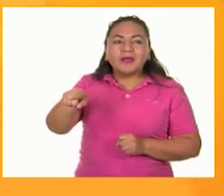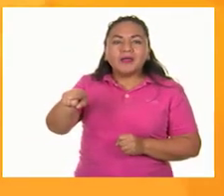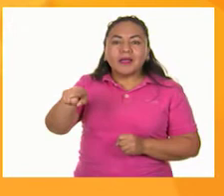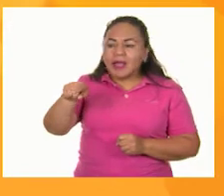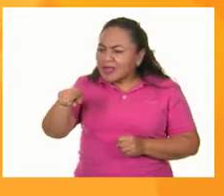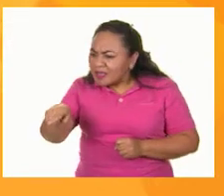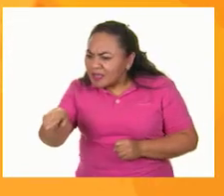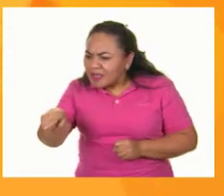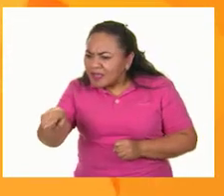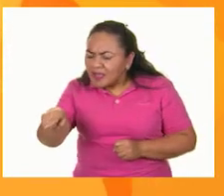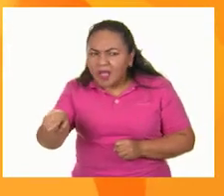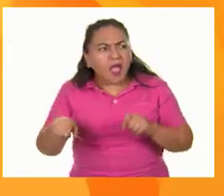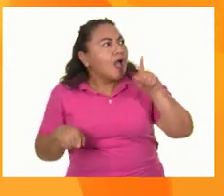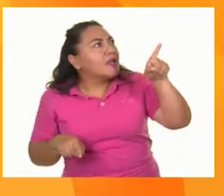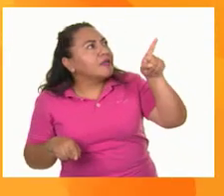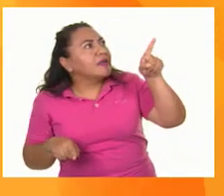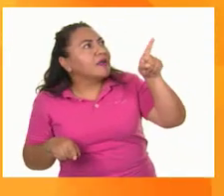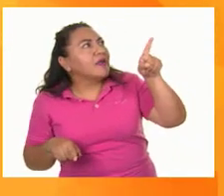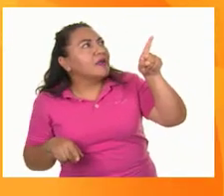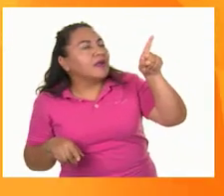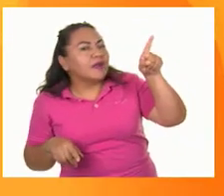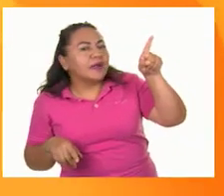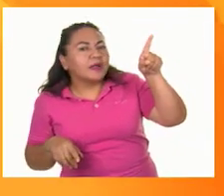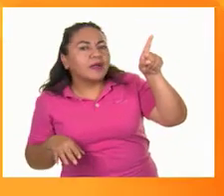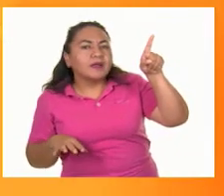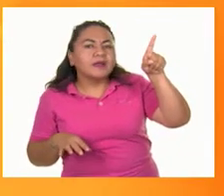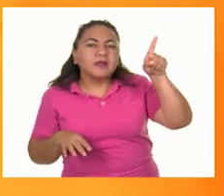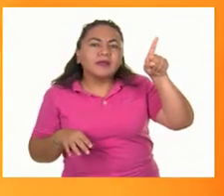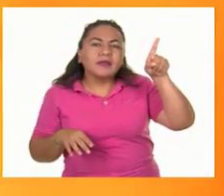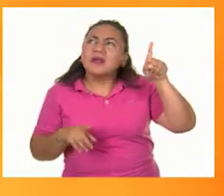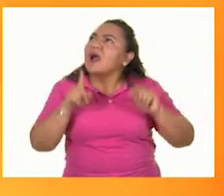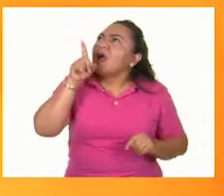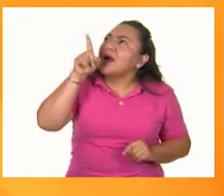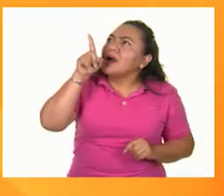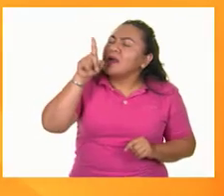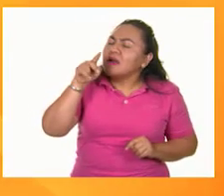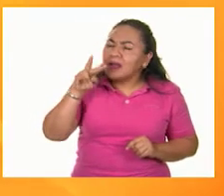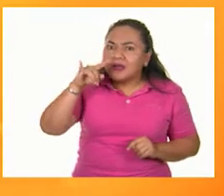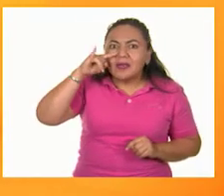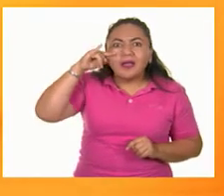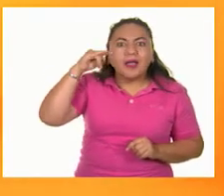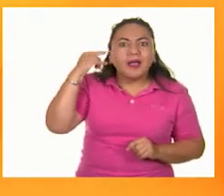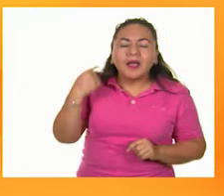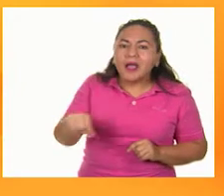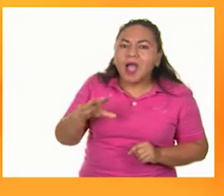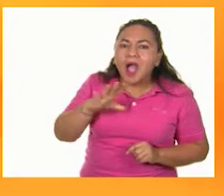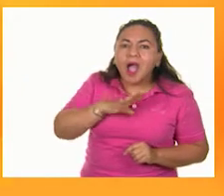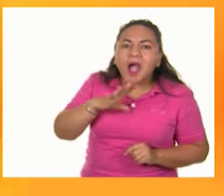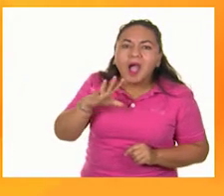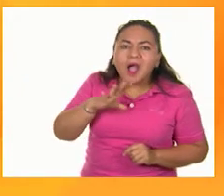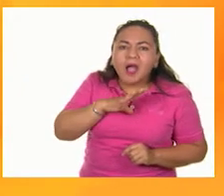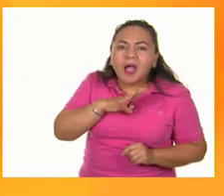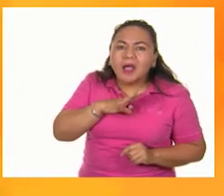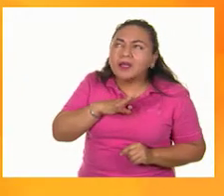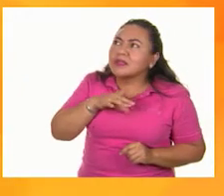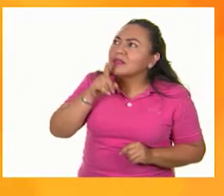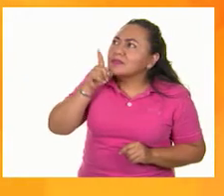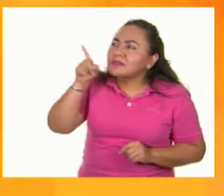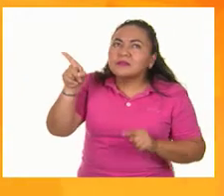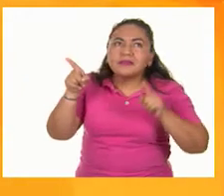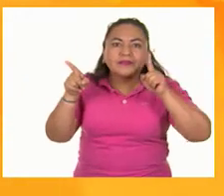aquí o allá, casi imperceptibles, pero tan